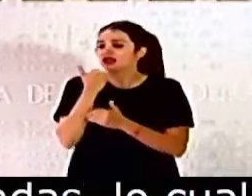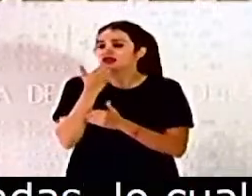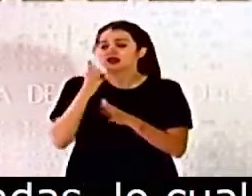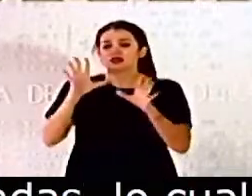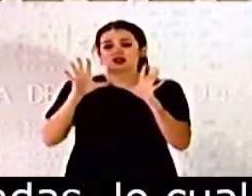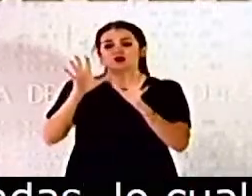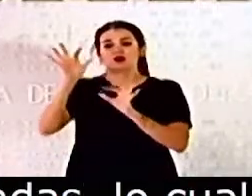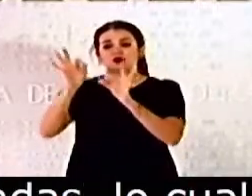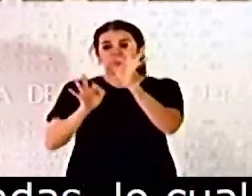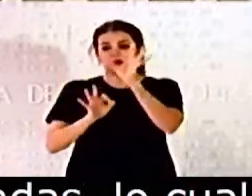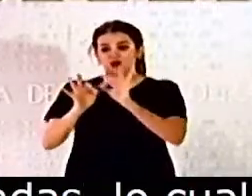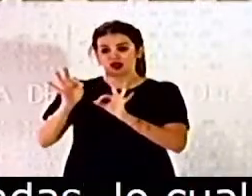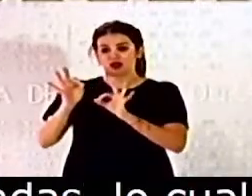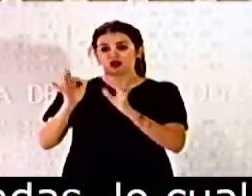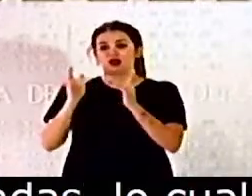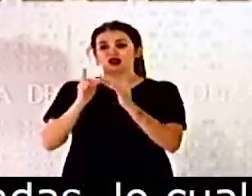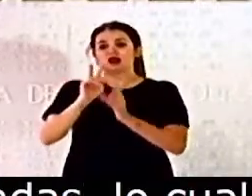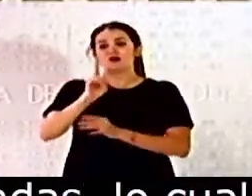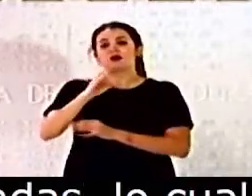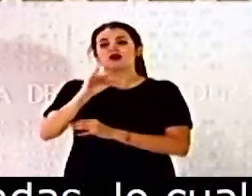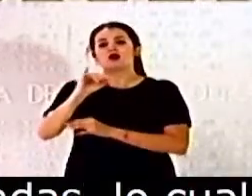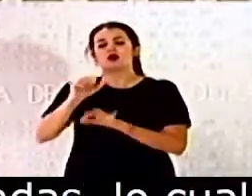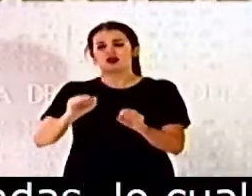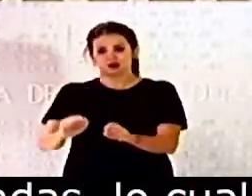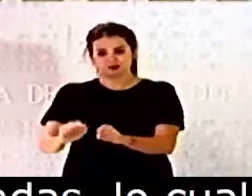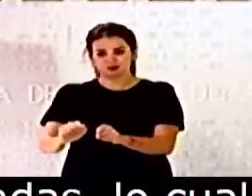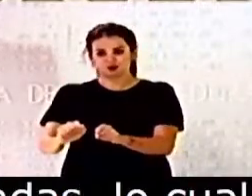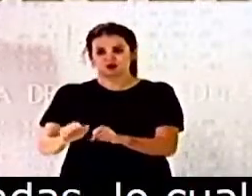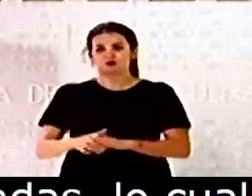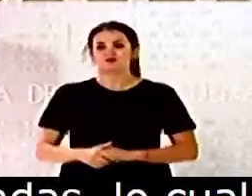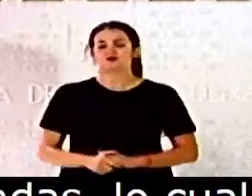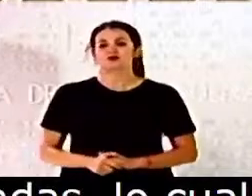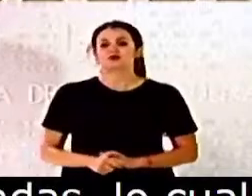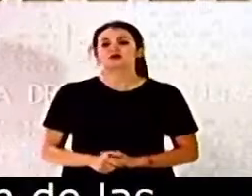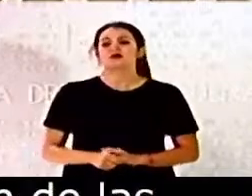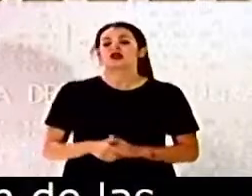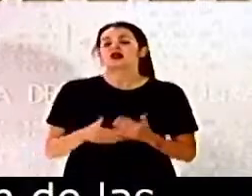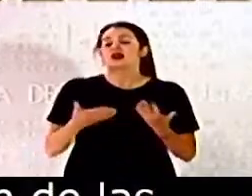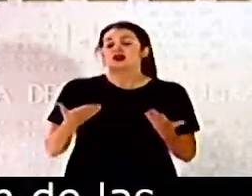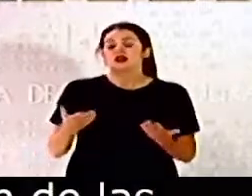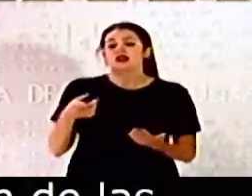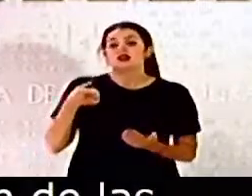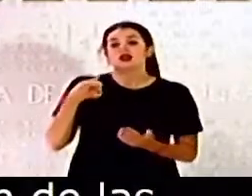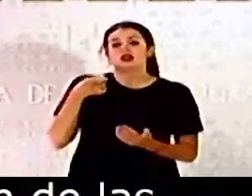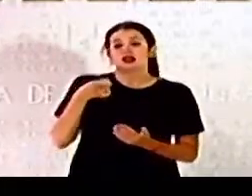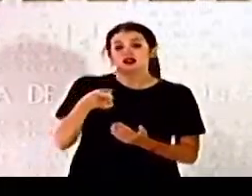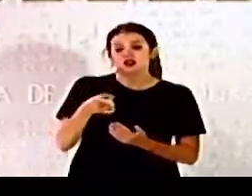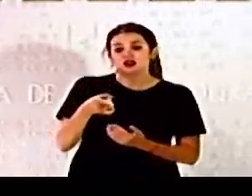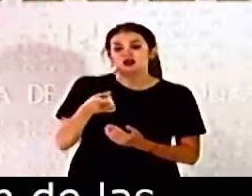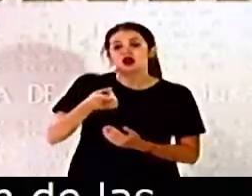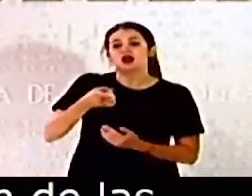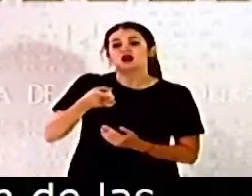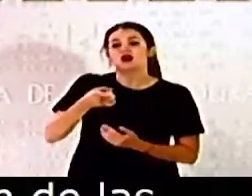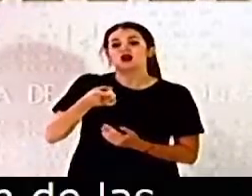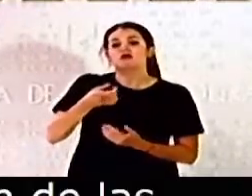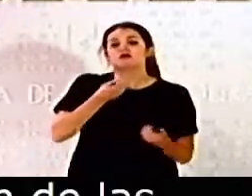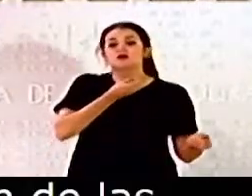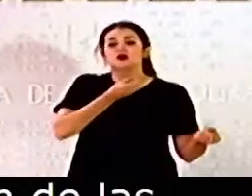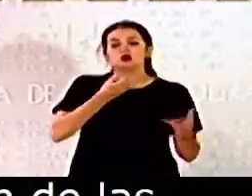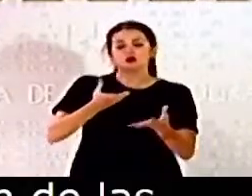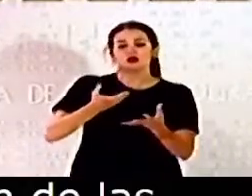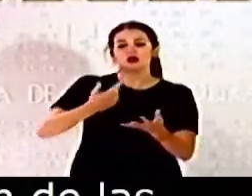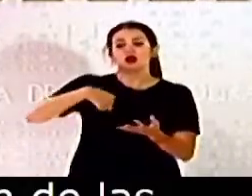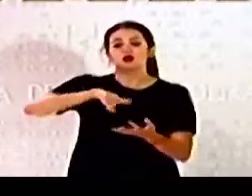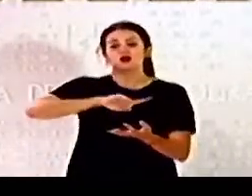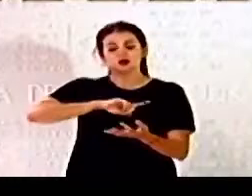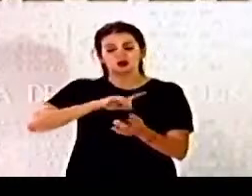de ocupación de las camas de UCI. Y esto pues también es algo que ya nos sitúa en